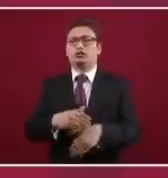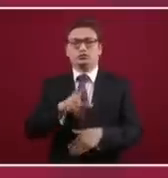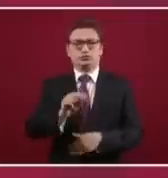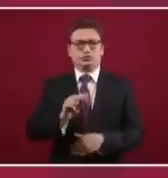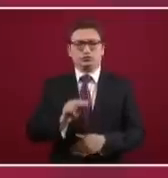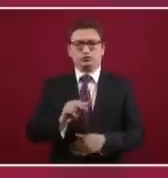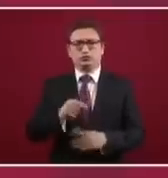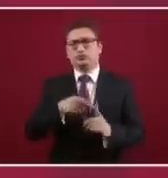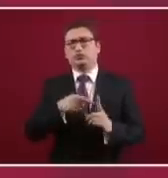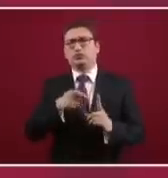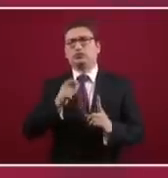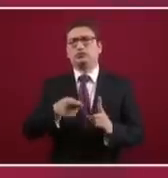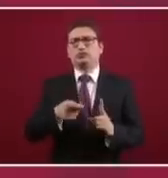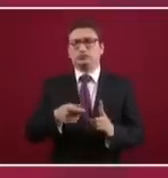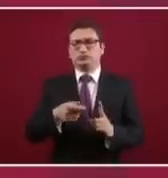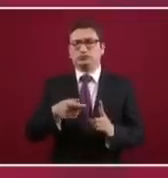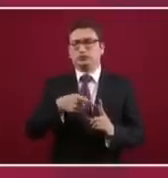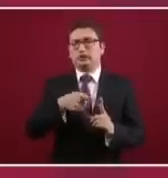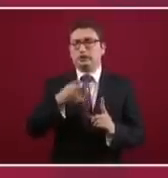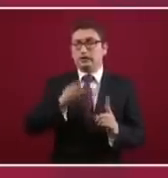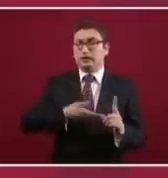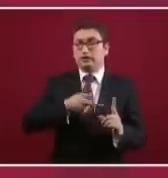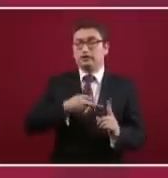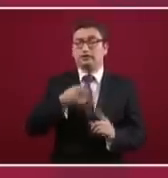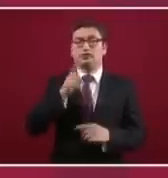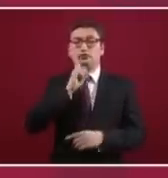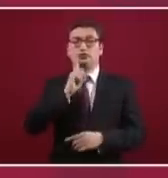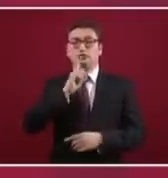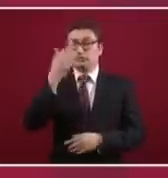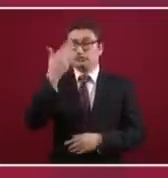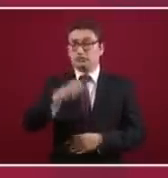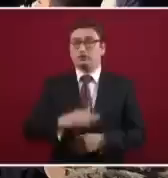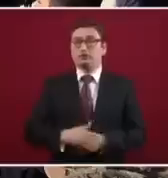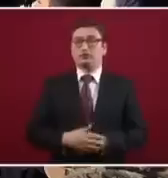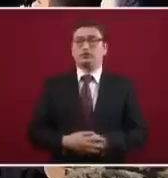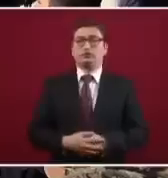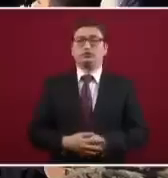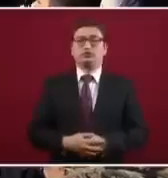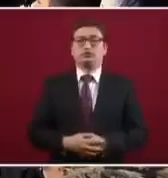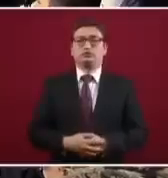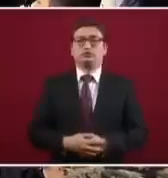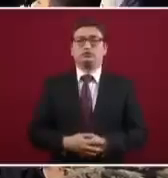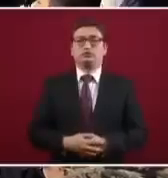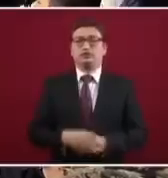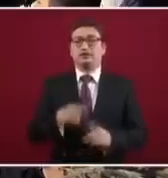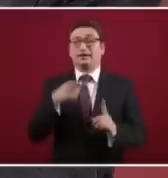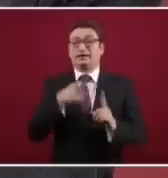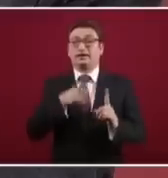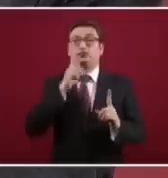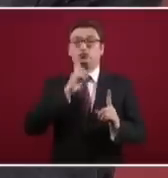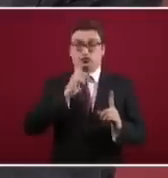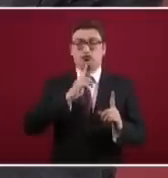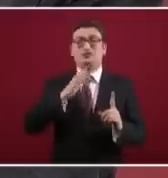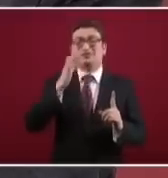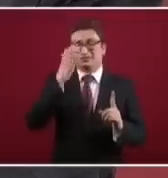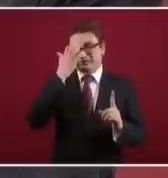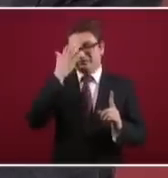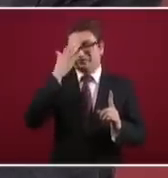es una mujer que sabe y que ha sufrido en carne